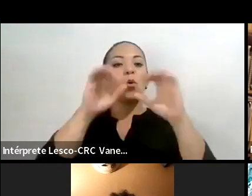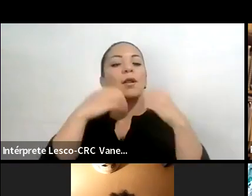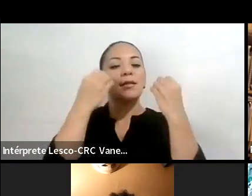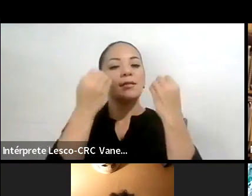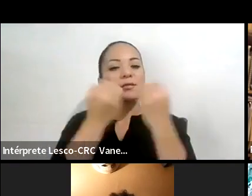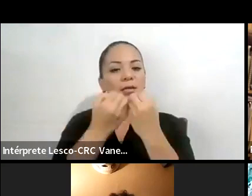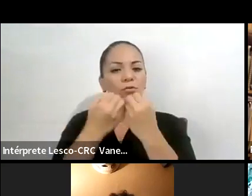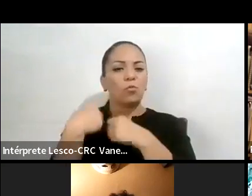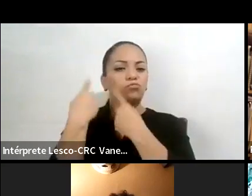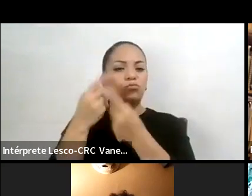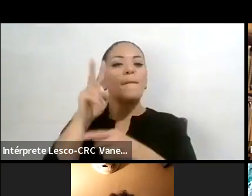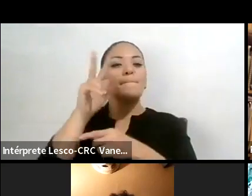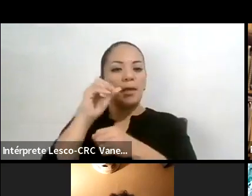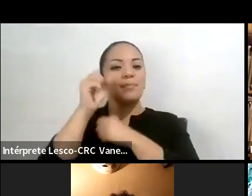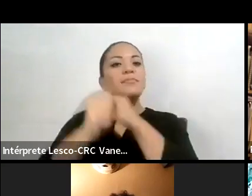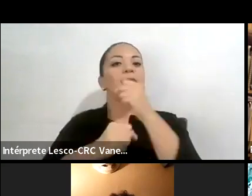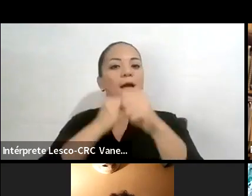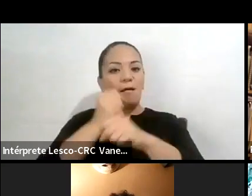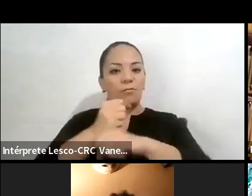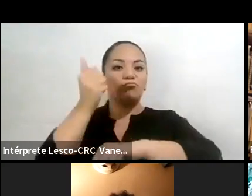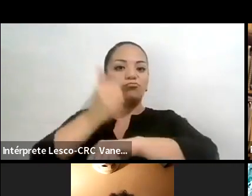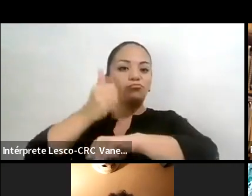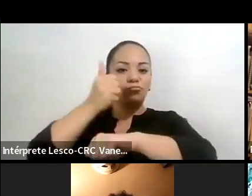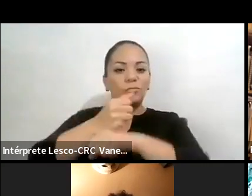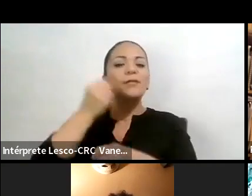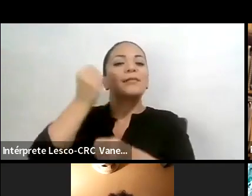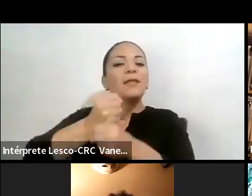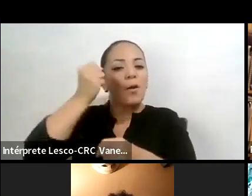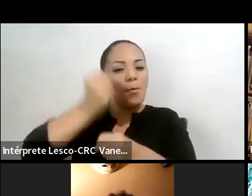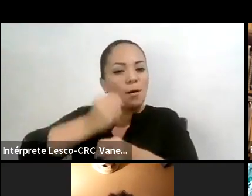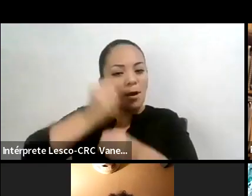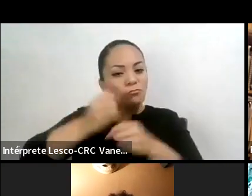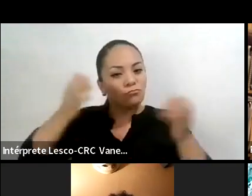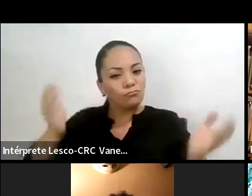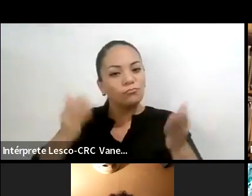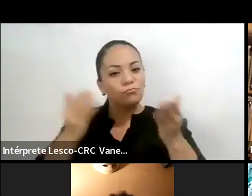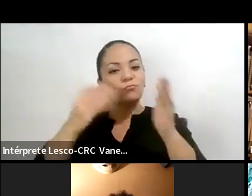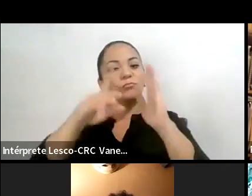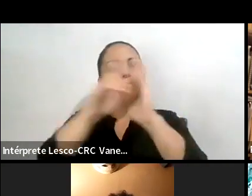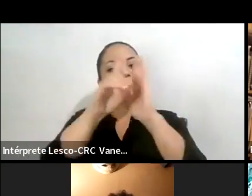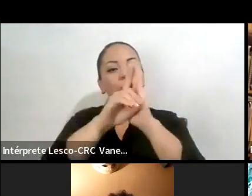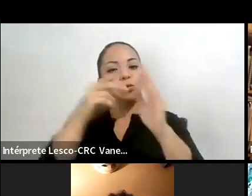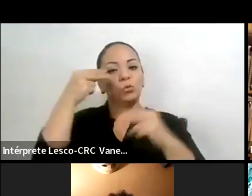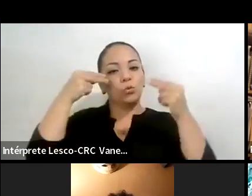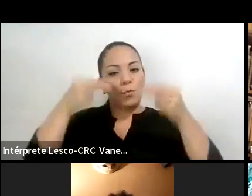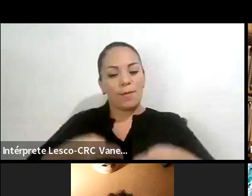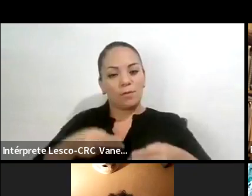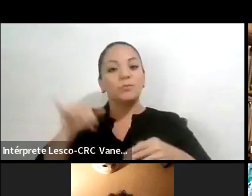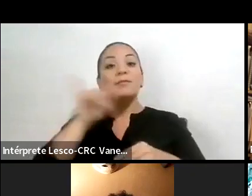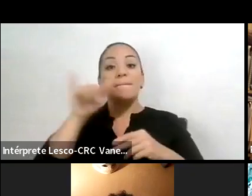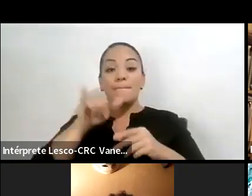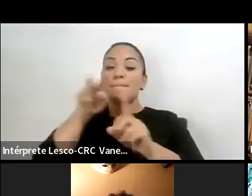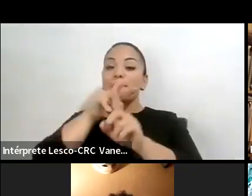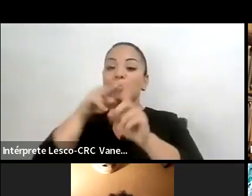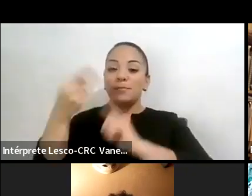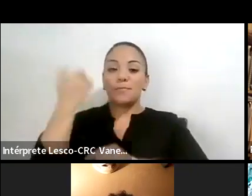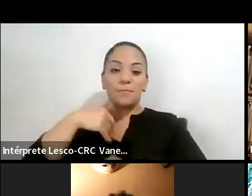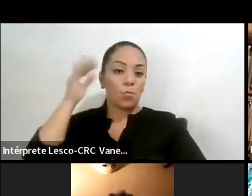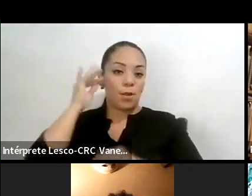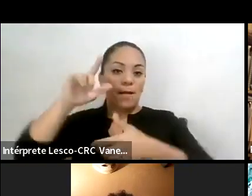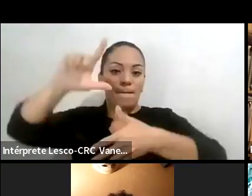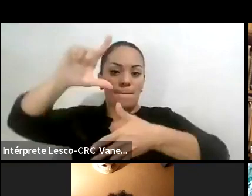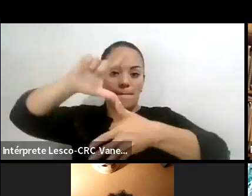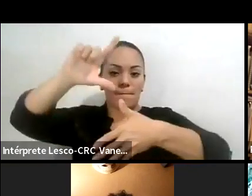20 años trabajando por promover los derechos humanos y la perspectiva de género en América Latina y el